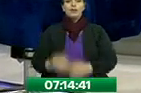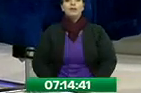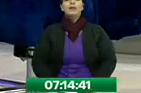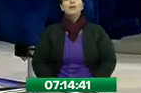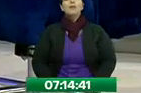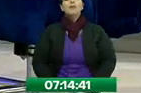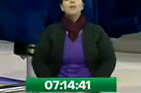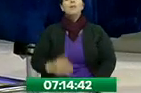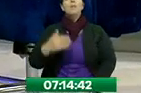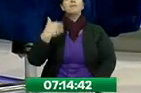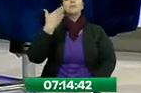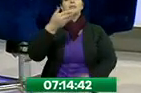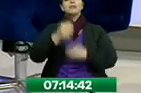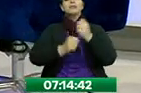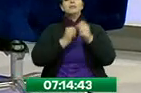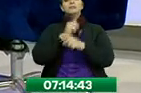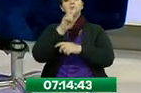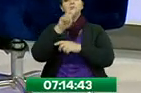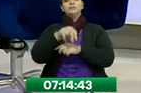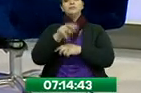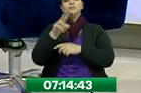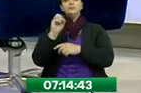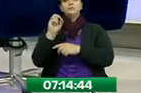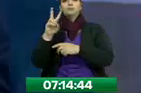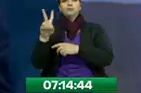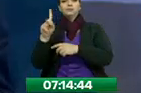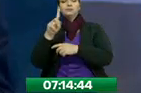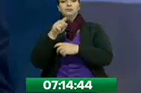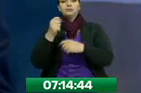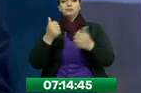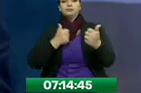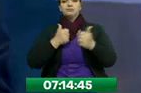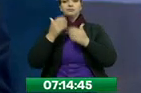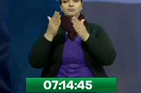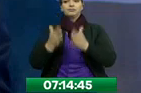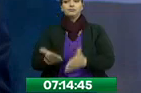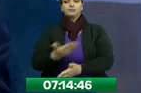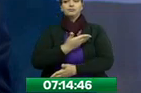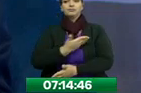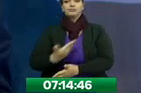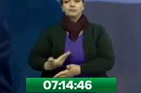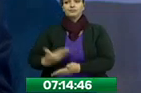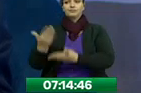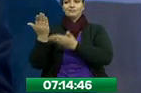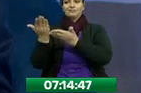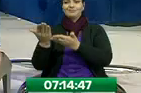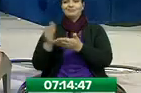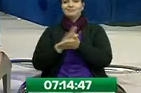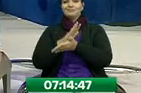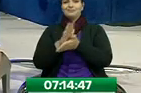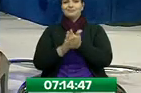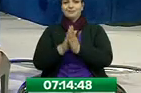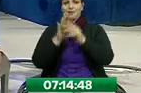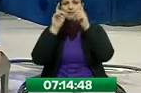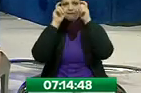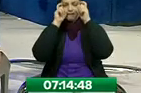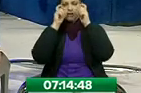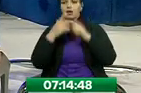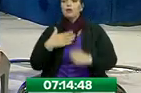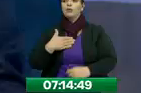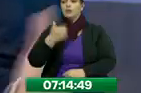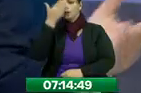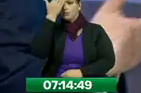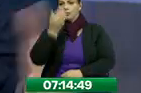del 2021 presidencial, don Guillermo Lasso. Qué gusto que nos acompañe. Buenos días y bienvenido. Qué bueno tenerlo por aquí. Muy buenos